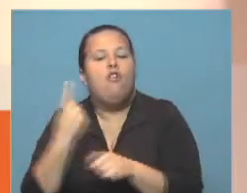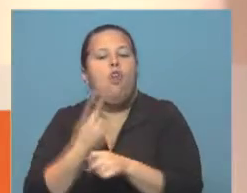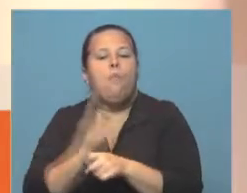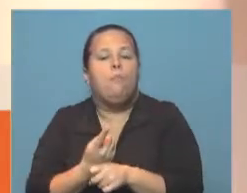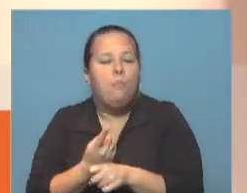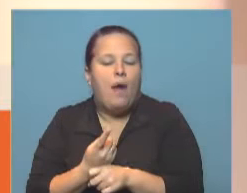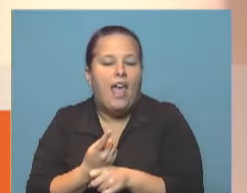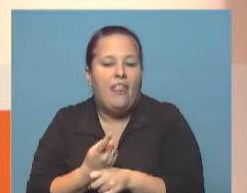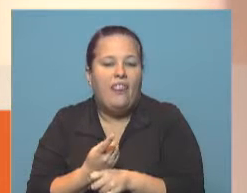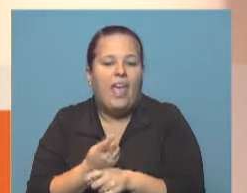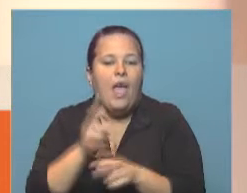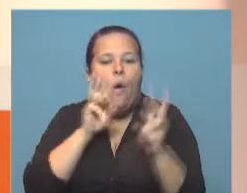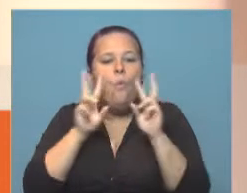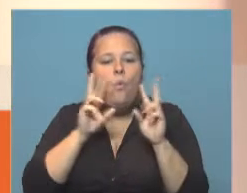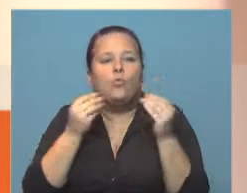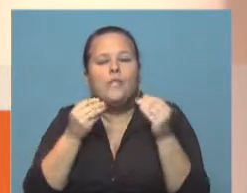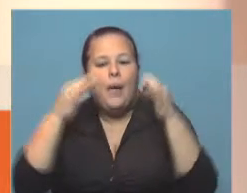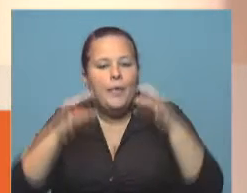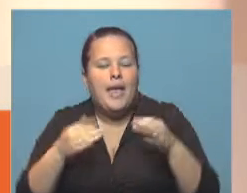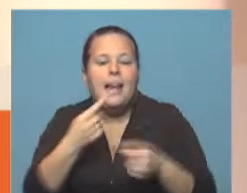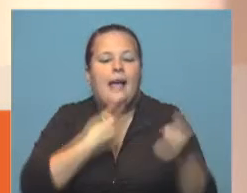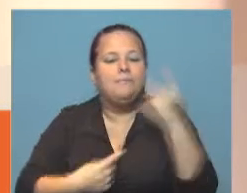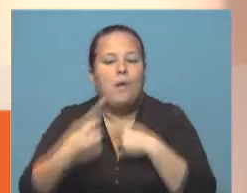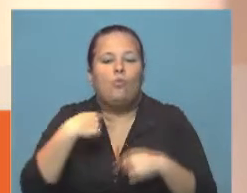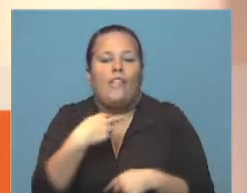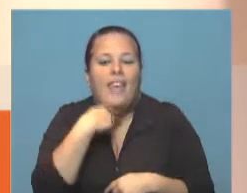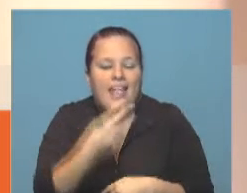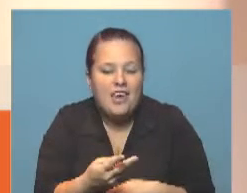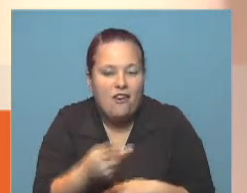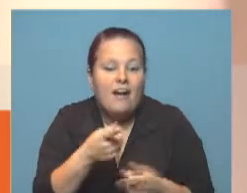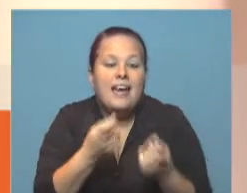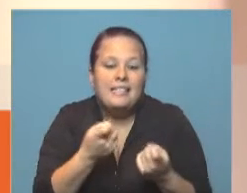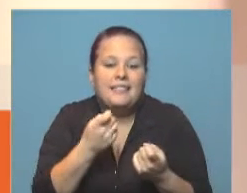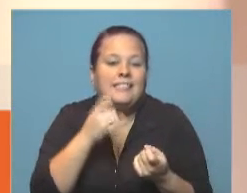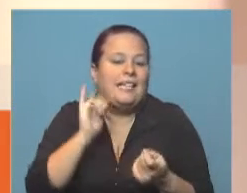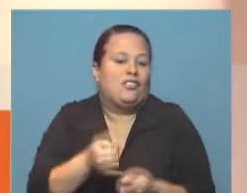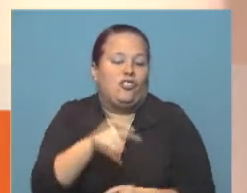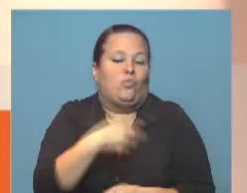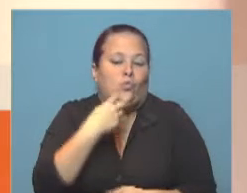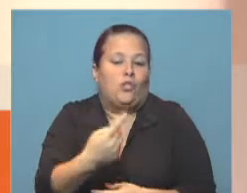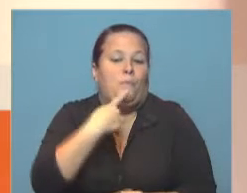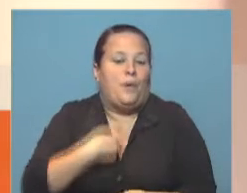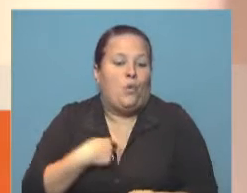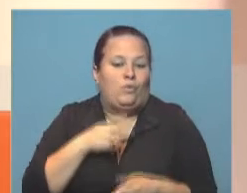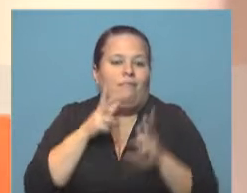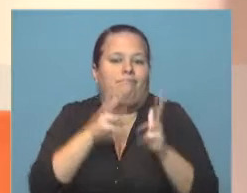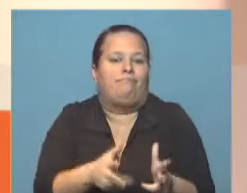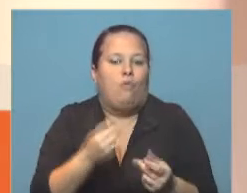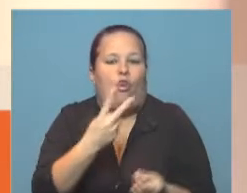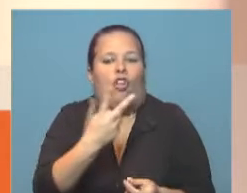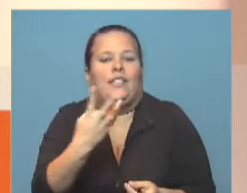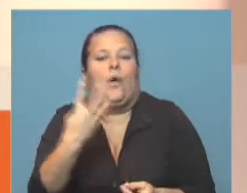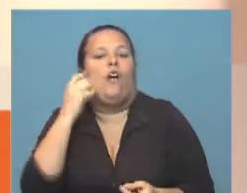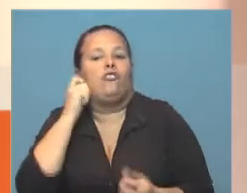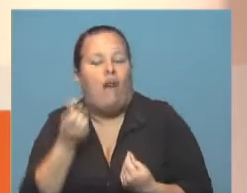capacidad de adecuarse a las preguntas Claro. necesarias y absolutas que tiene un chico de 2, 3,